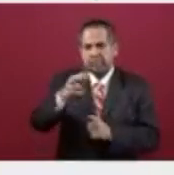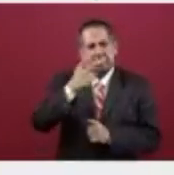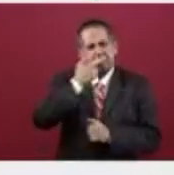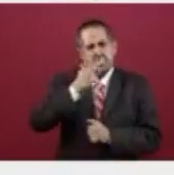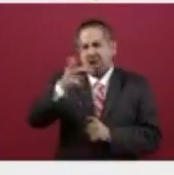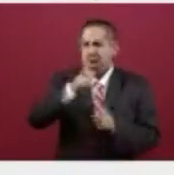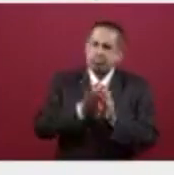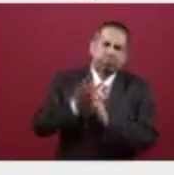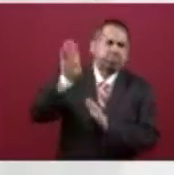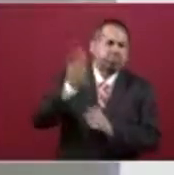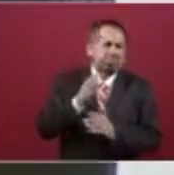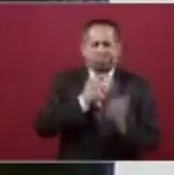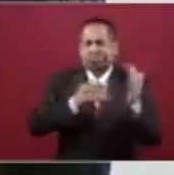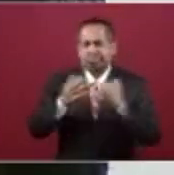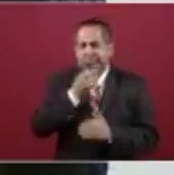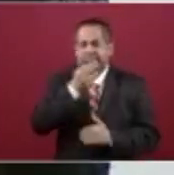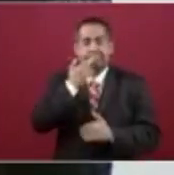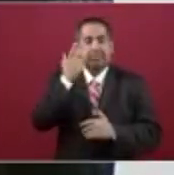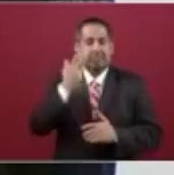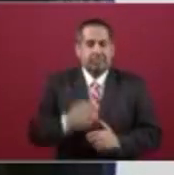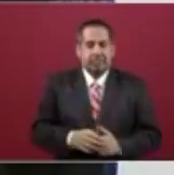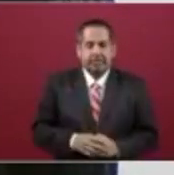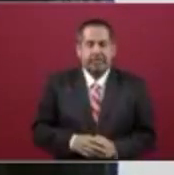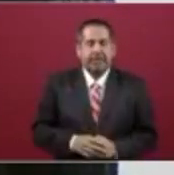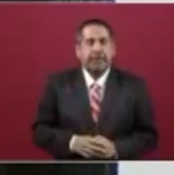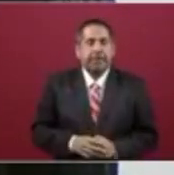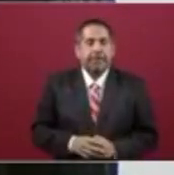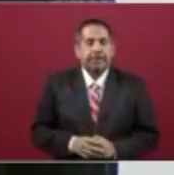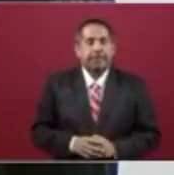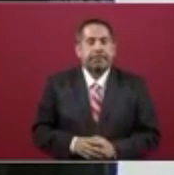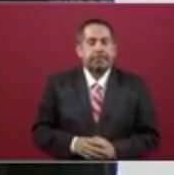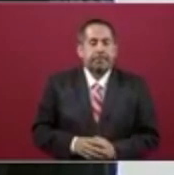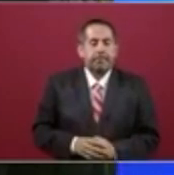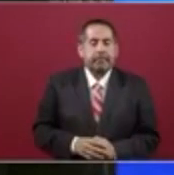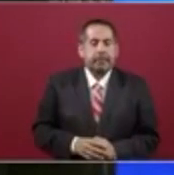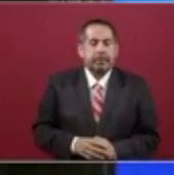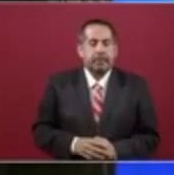acelerada. La que sigue, por favor.